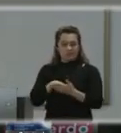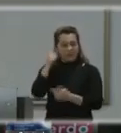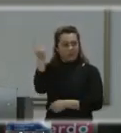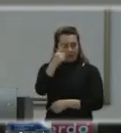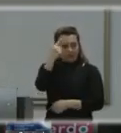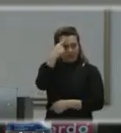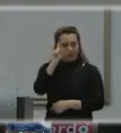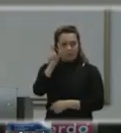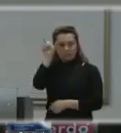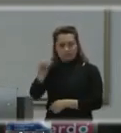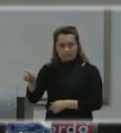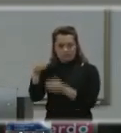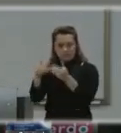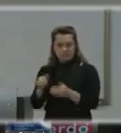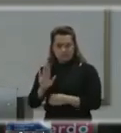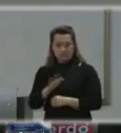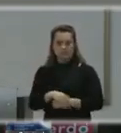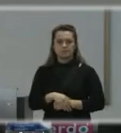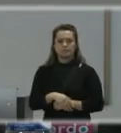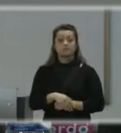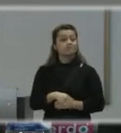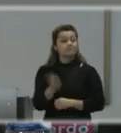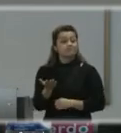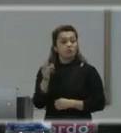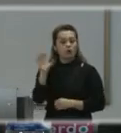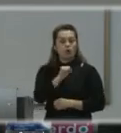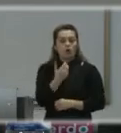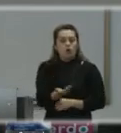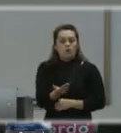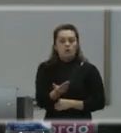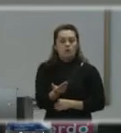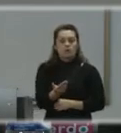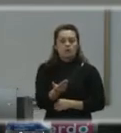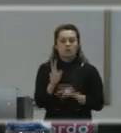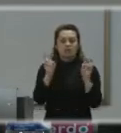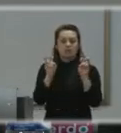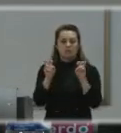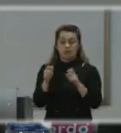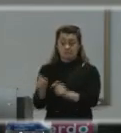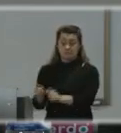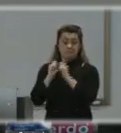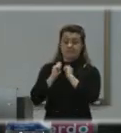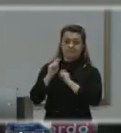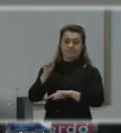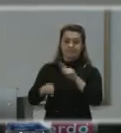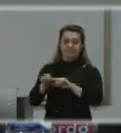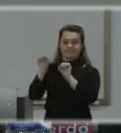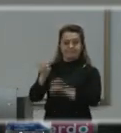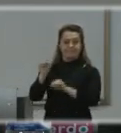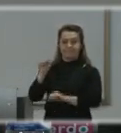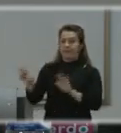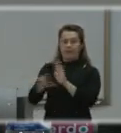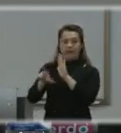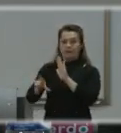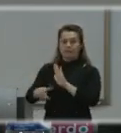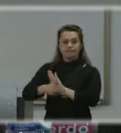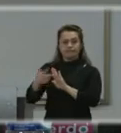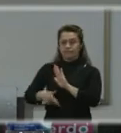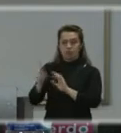en personas con discapacidad. Y en ese sentido, cómo se usa, por ejemplo, el tema de la interdicción y cómo es casi